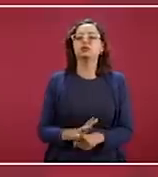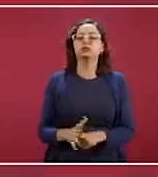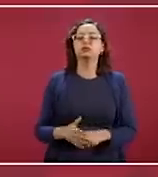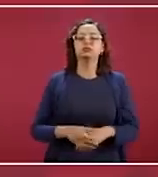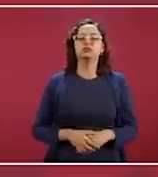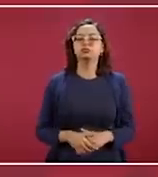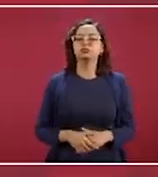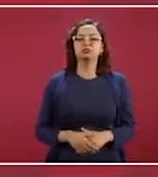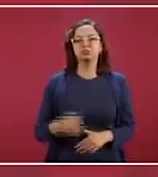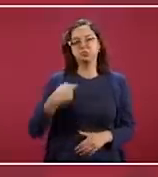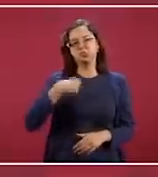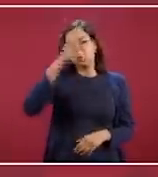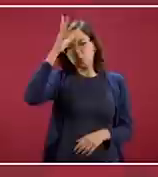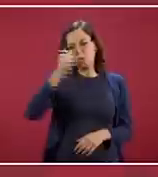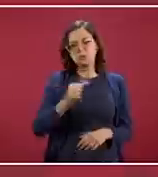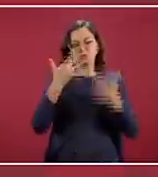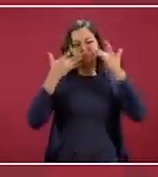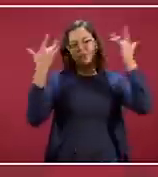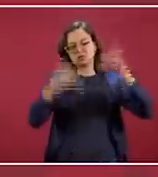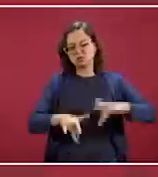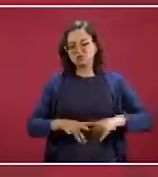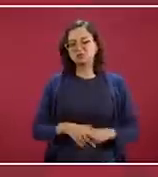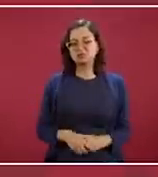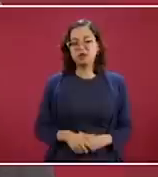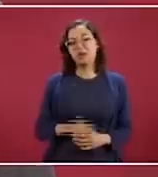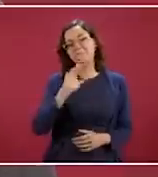no coincido y me voy.